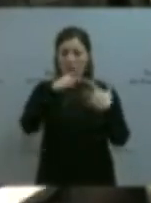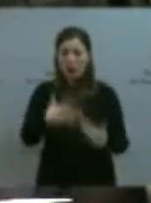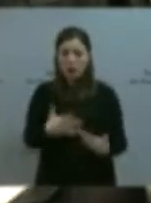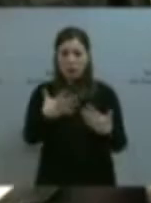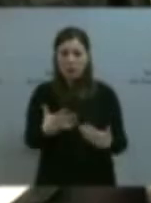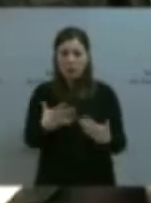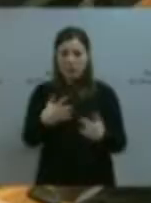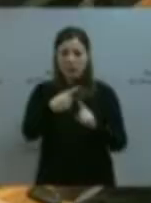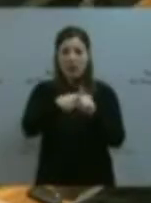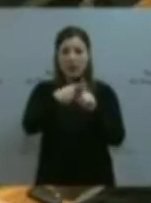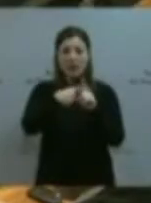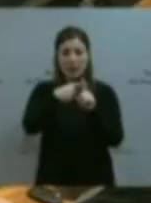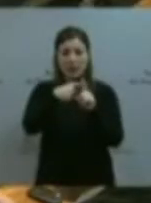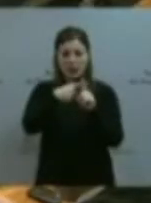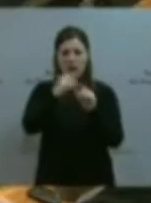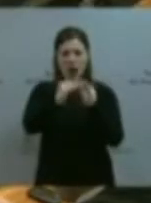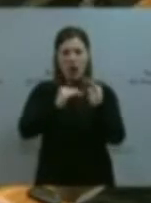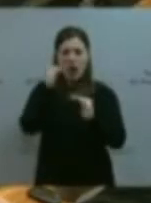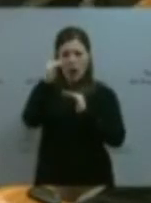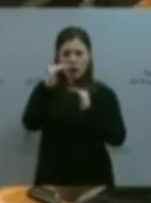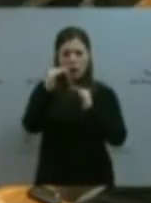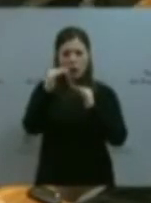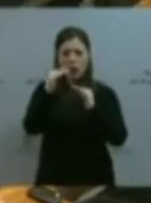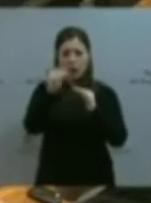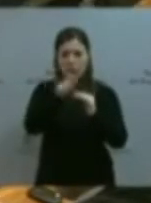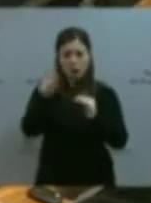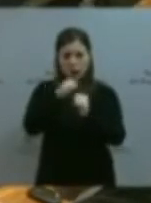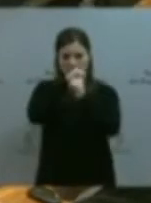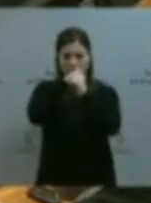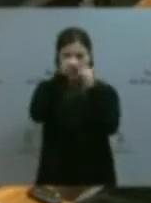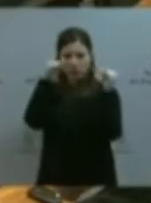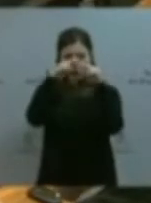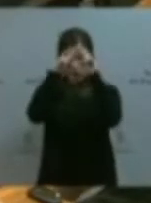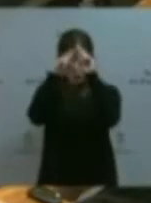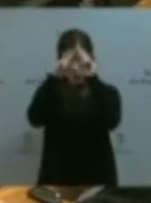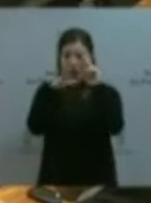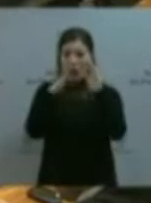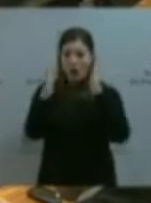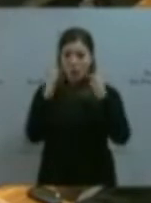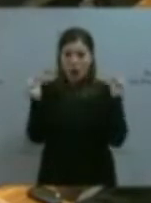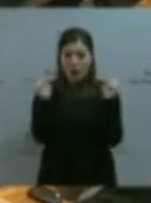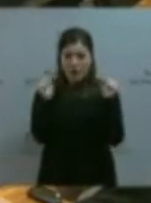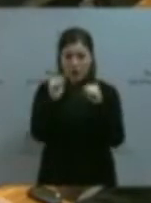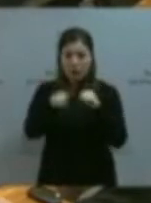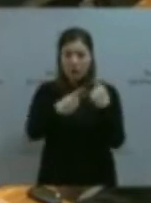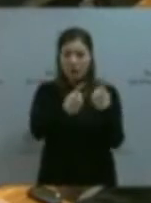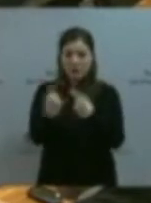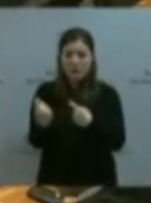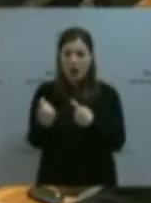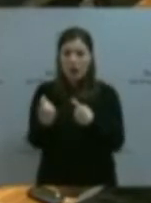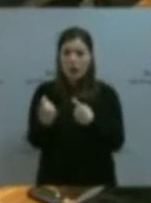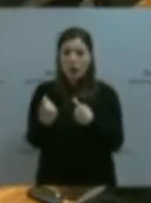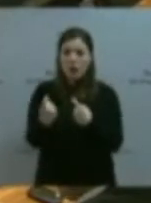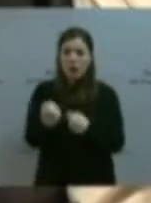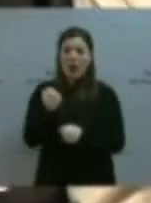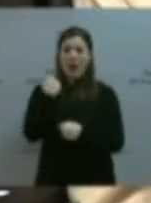habitual en estos meses de invierno, con recursos adicionales preparados por si fuera necesario su uso, con refuerzos de personal sanitario necesario para el